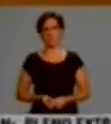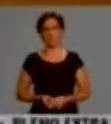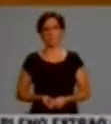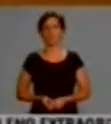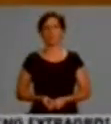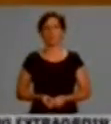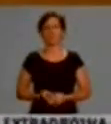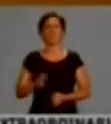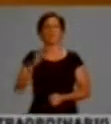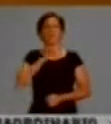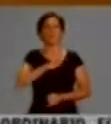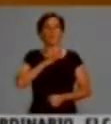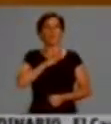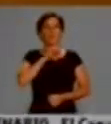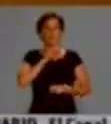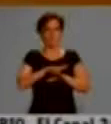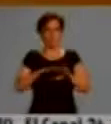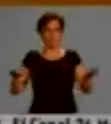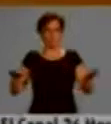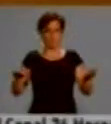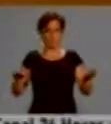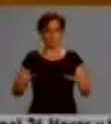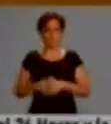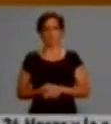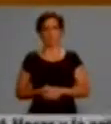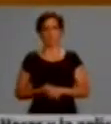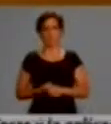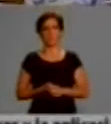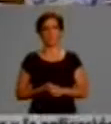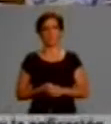Ruego silencio. Silencio.